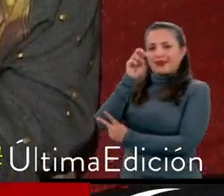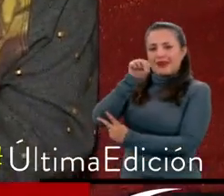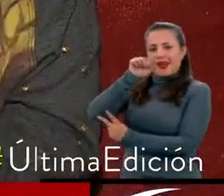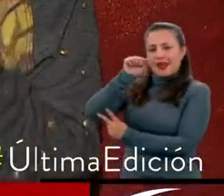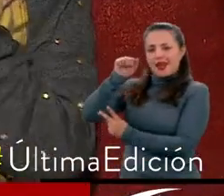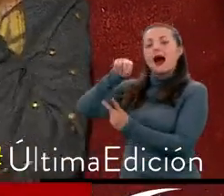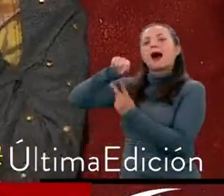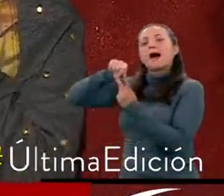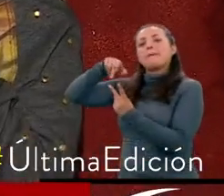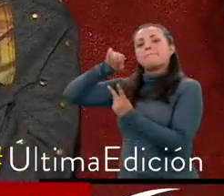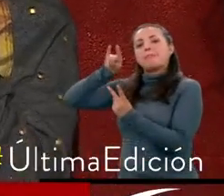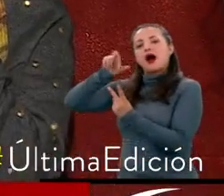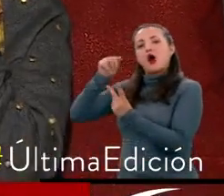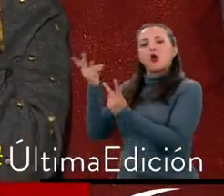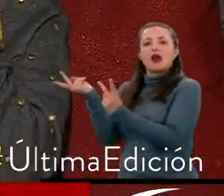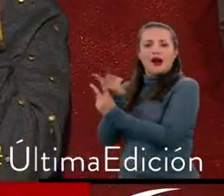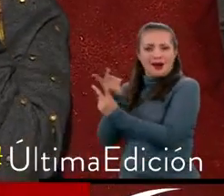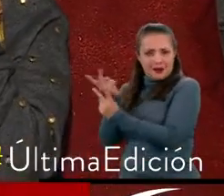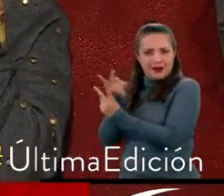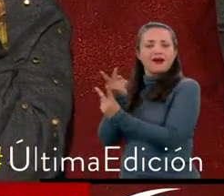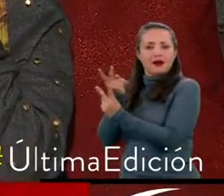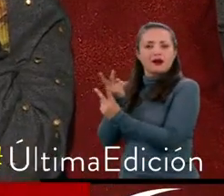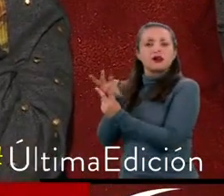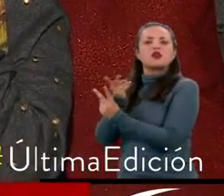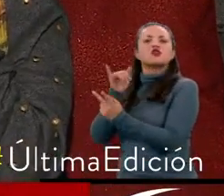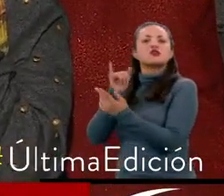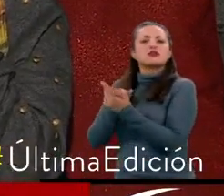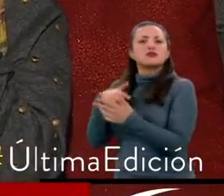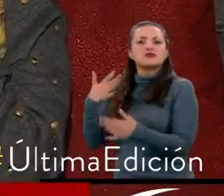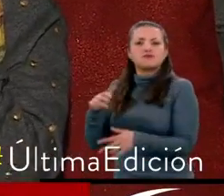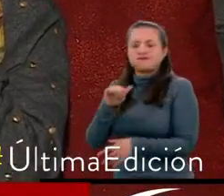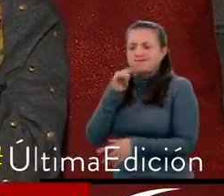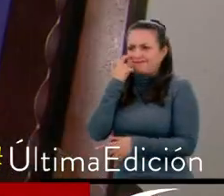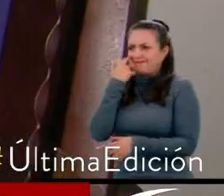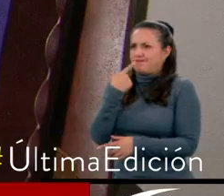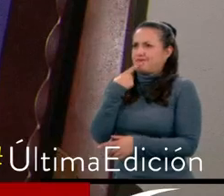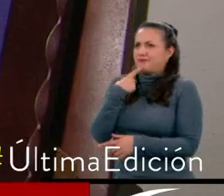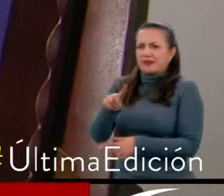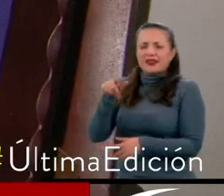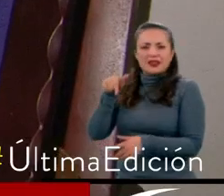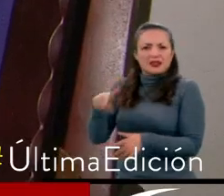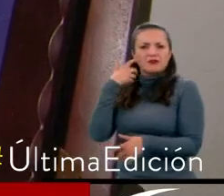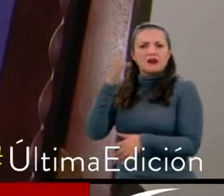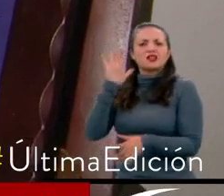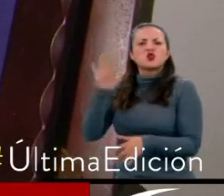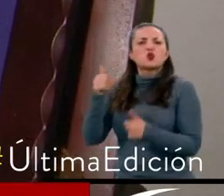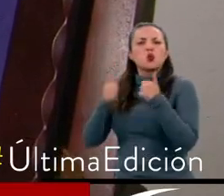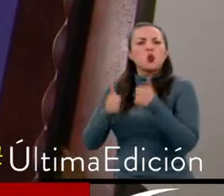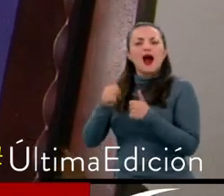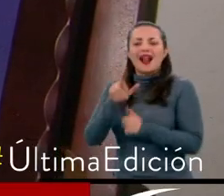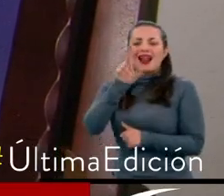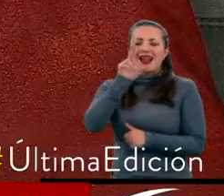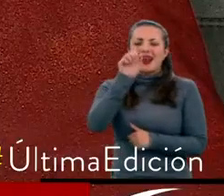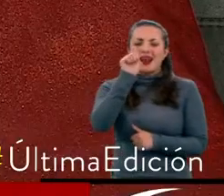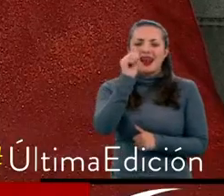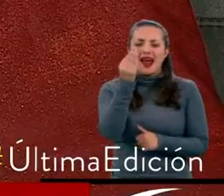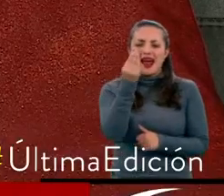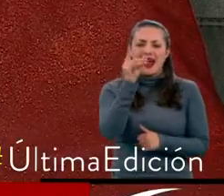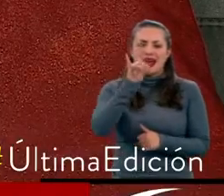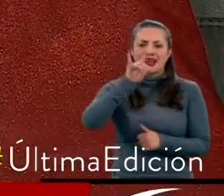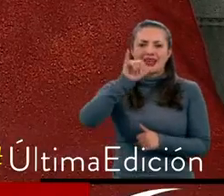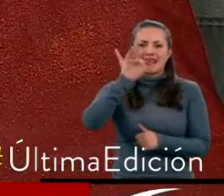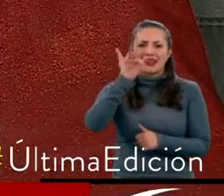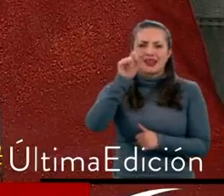Merchan, dos jovencitas diagnosticadas con una de las enfermedades más raras del mundo, el raquitismo. Es un